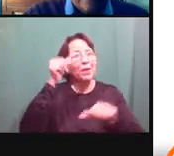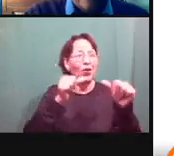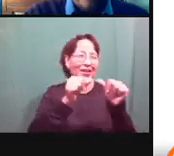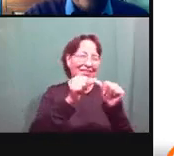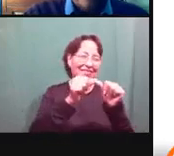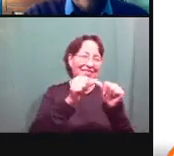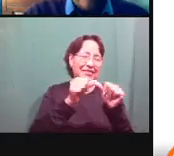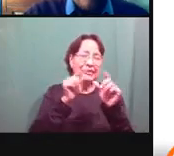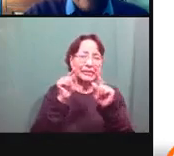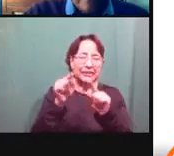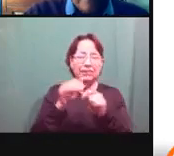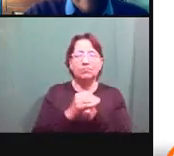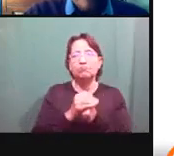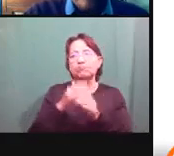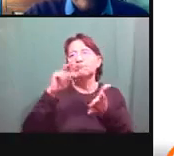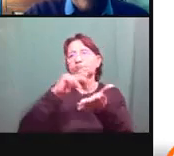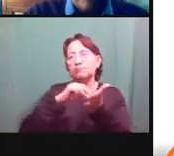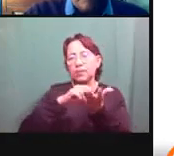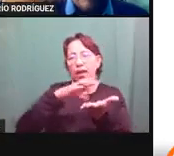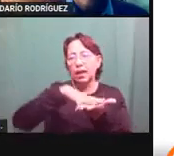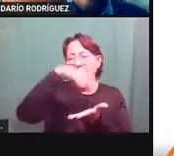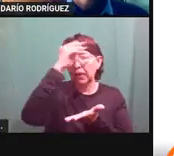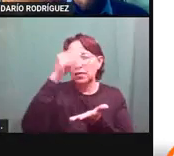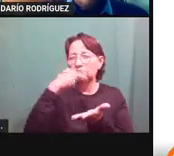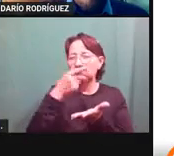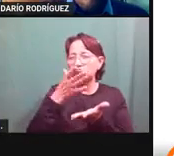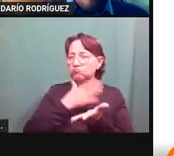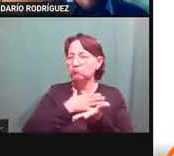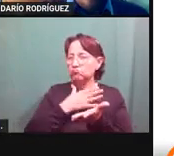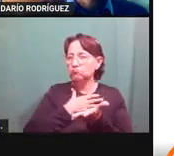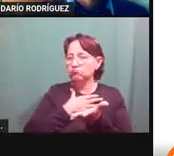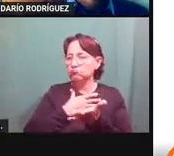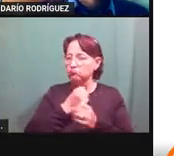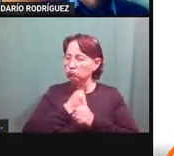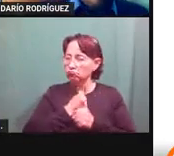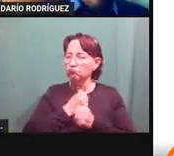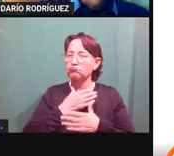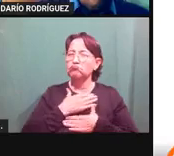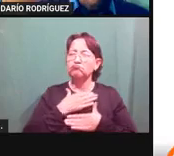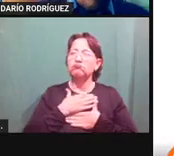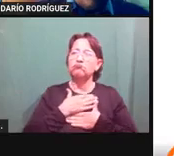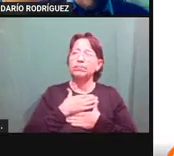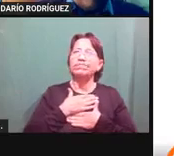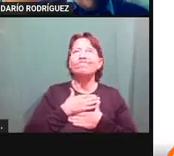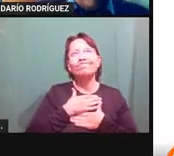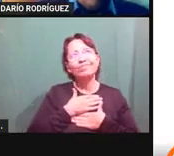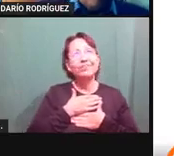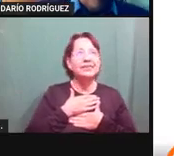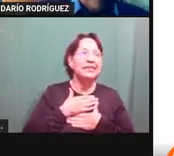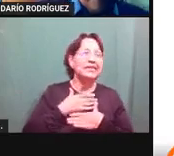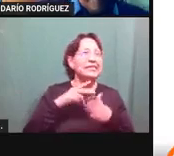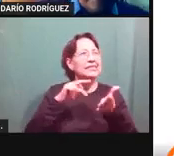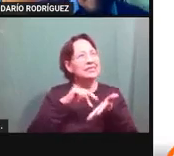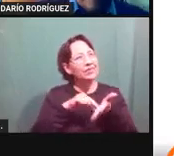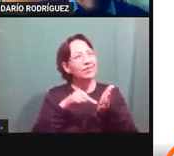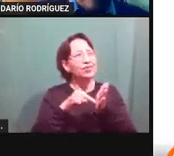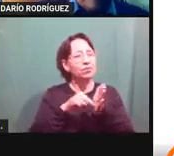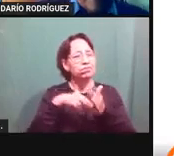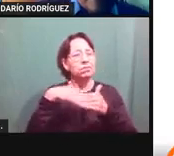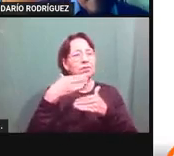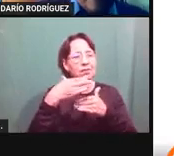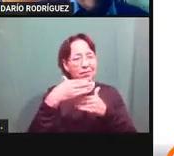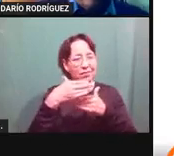aprender, aprendernos de eso y apropiarnos de ellos. Y eso es como un peldaño para poder dar el